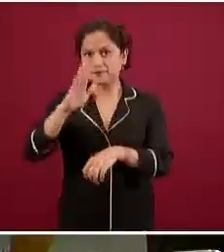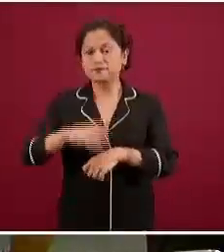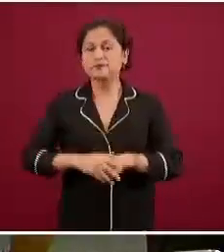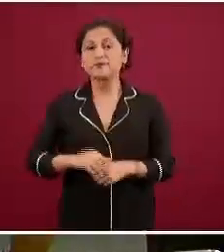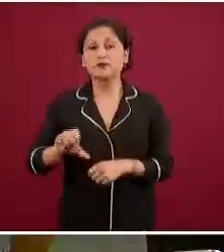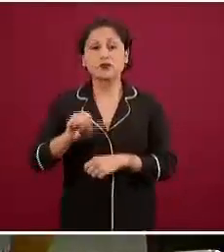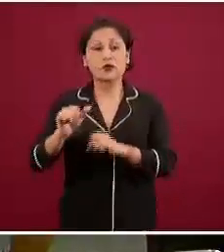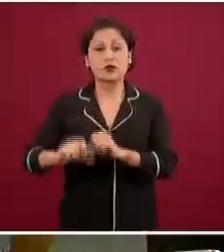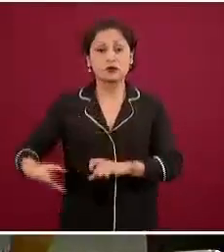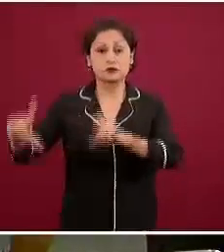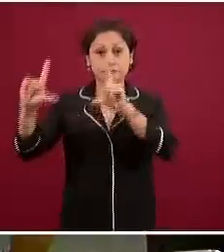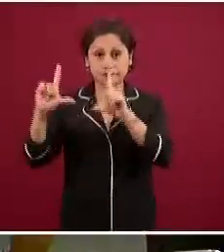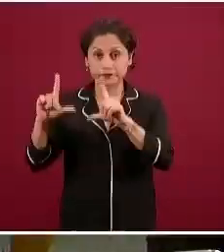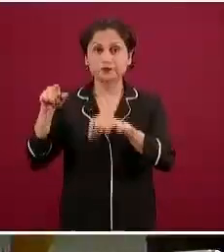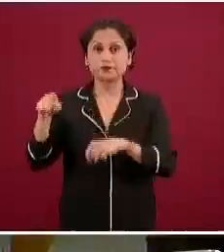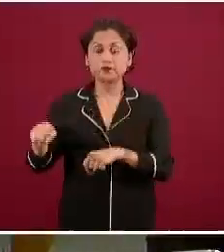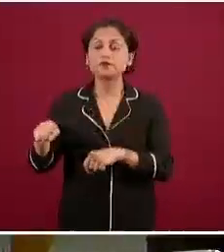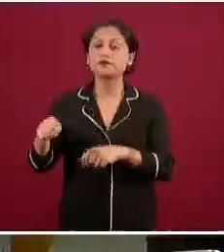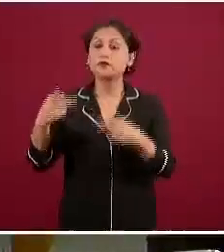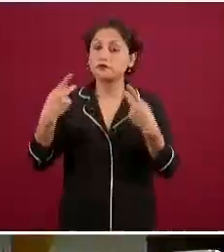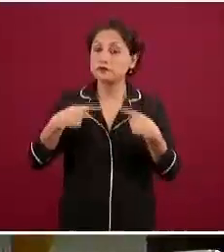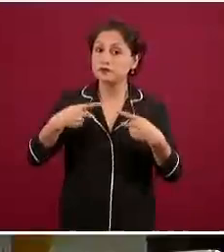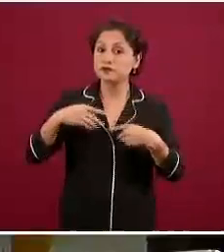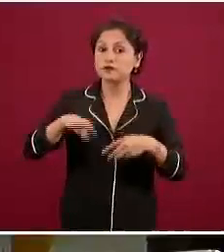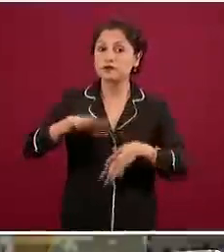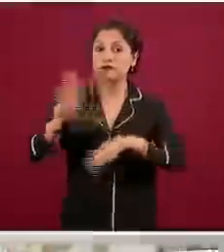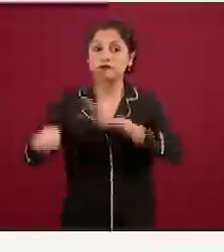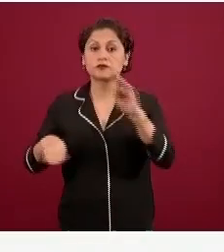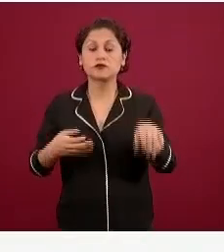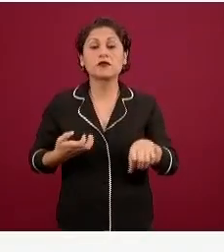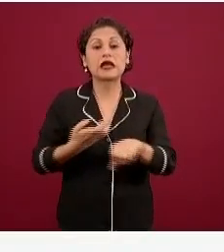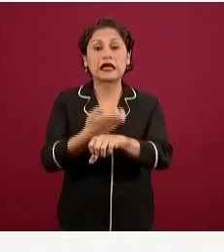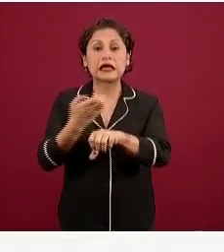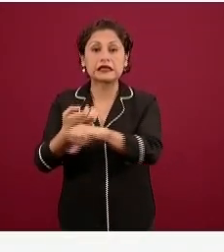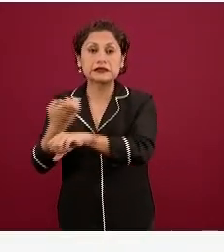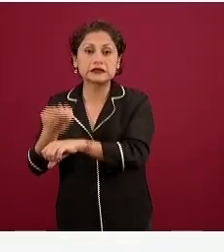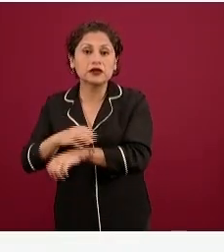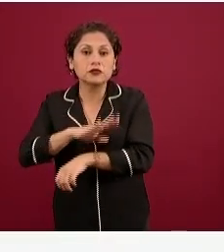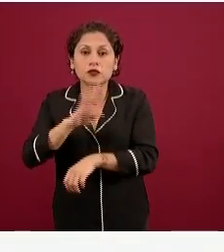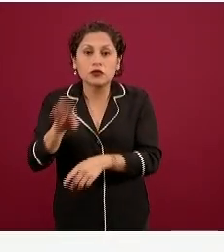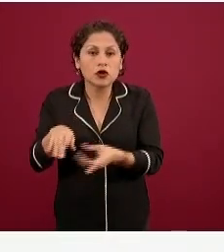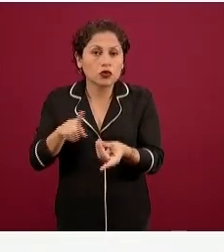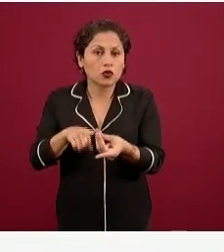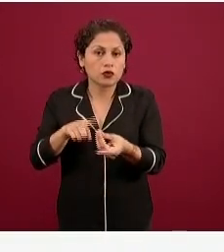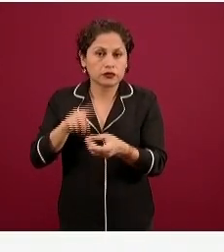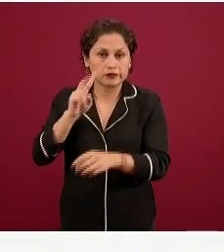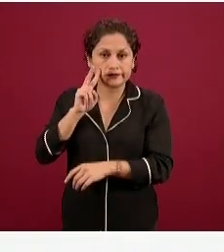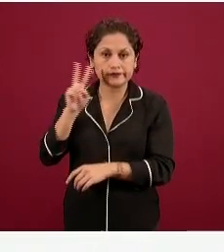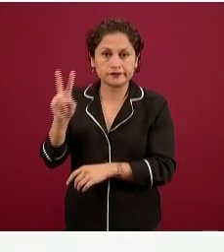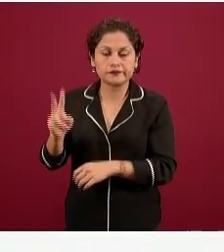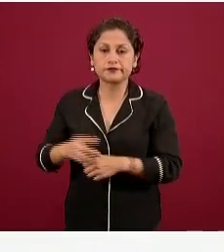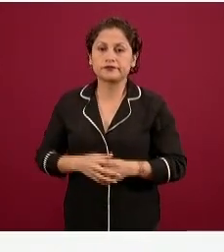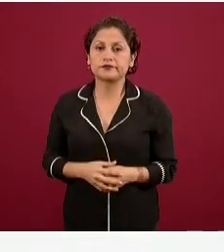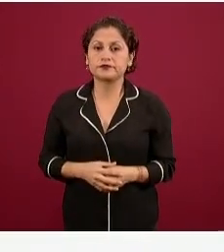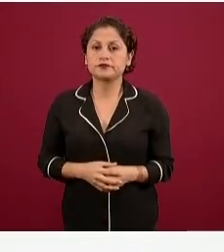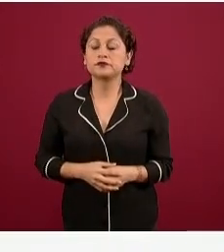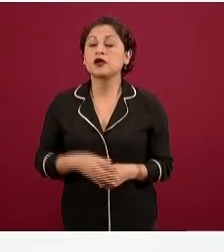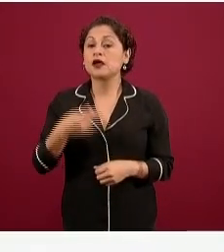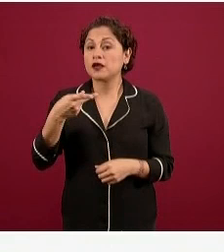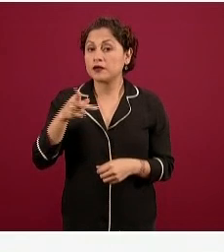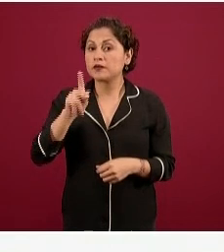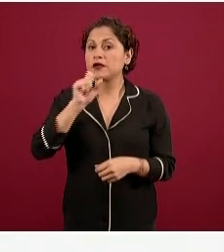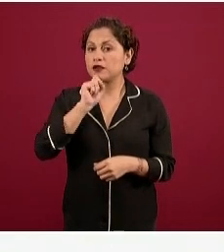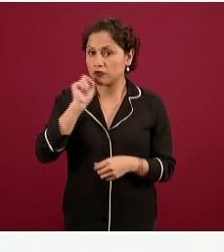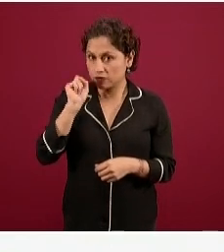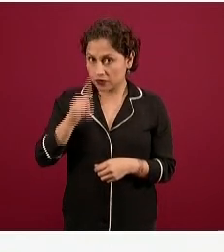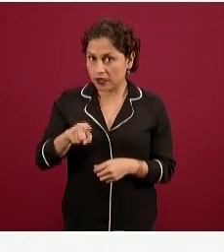diapositiva vemos la carga de defunciones por estado en donde ocurrieron estas defunciones, pero además también vemos en